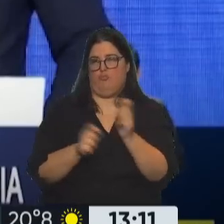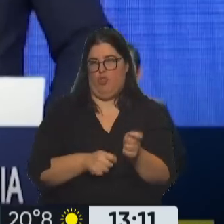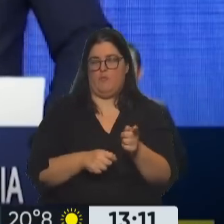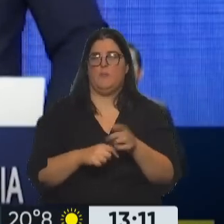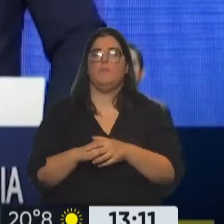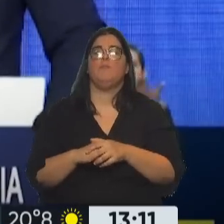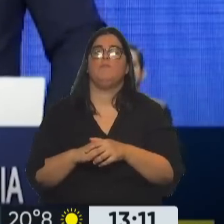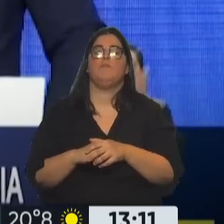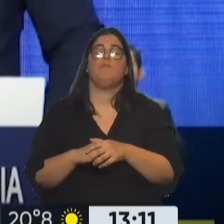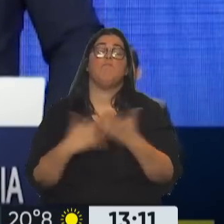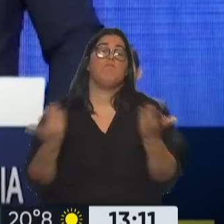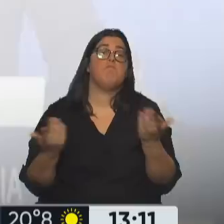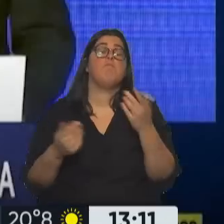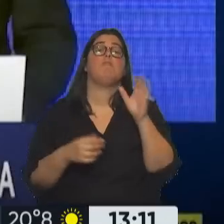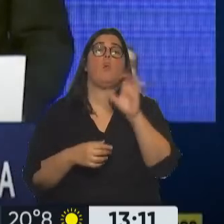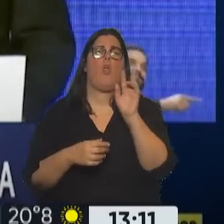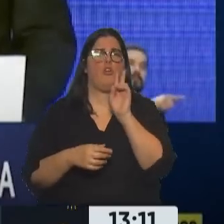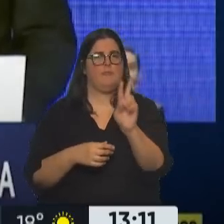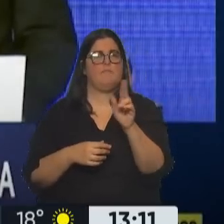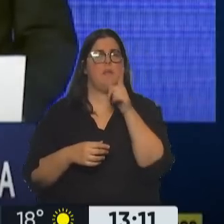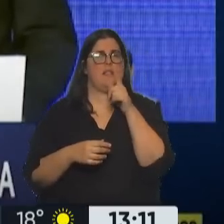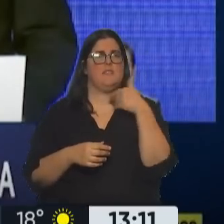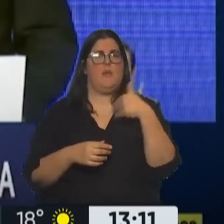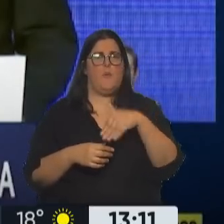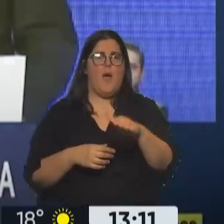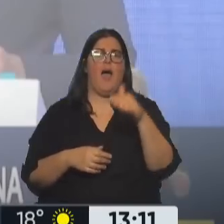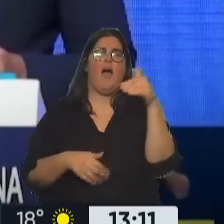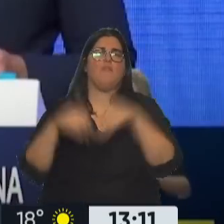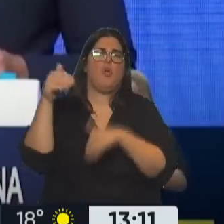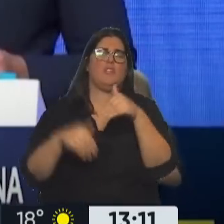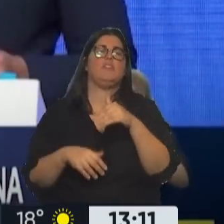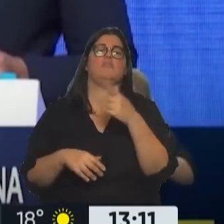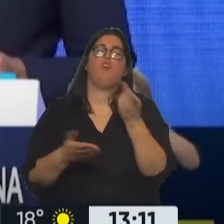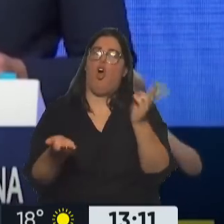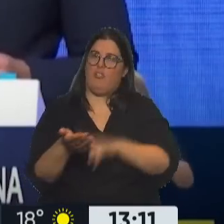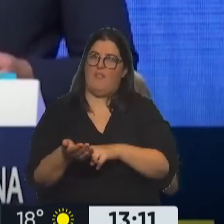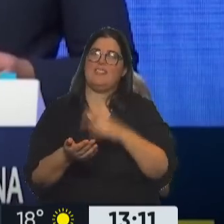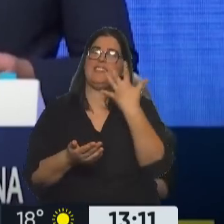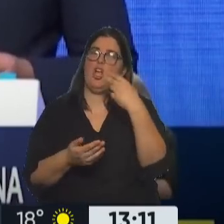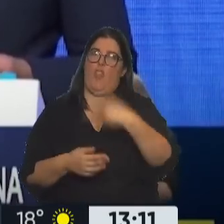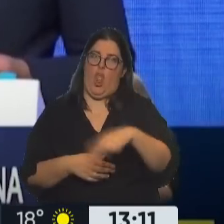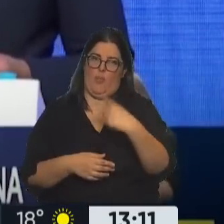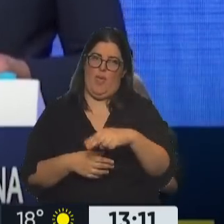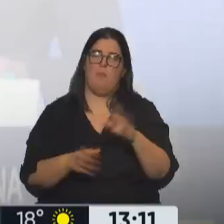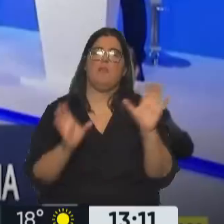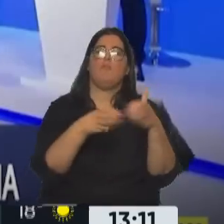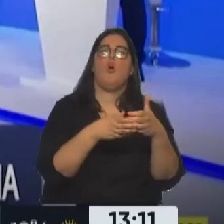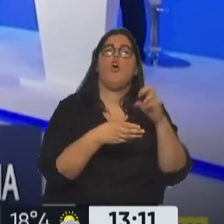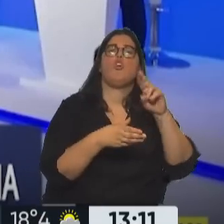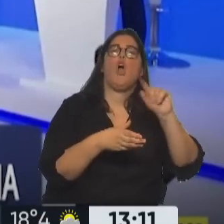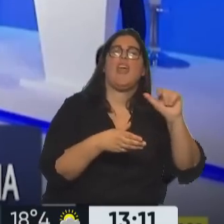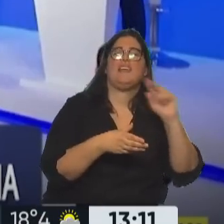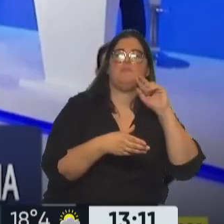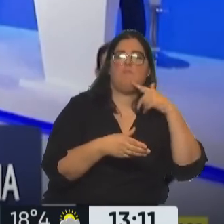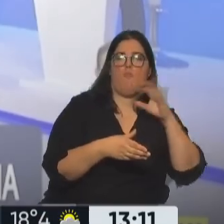todo parece indicar que Ecuador se encamina a un balotaje el 5 de noviembre entre el correísmo y un representante